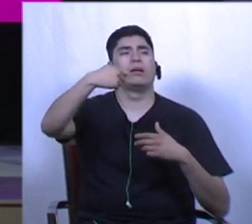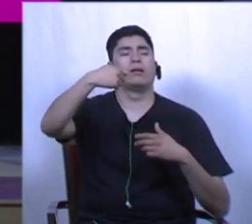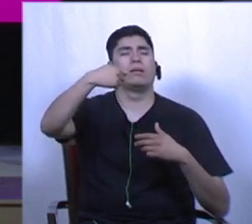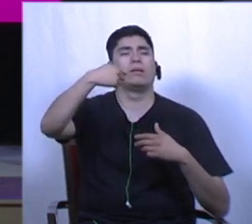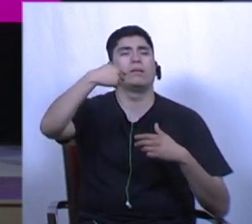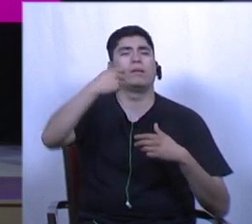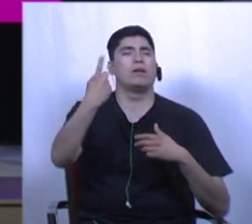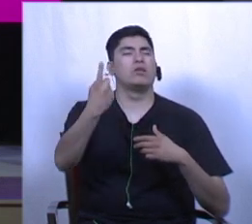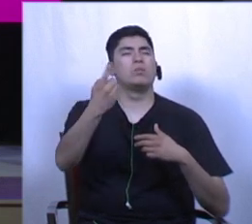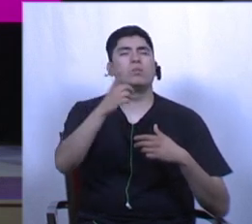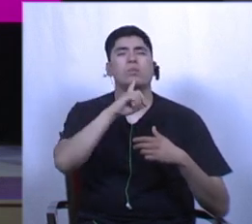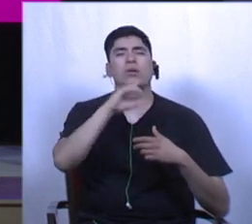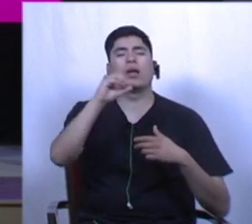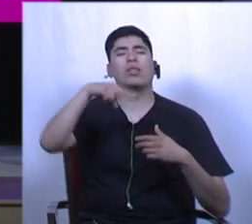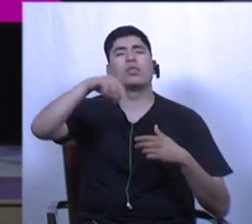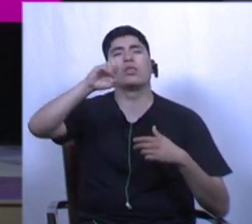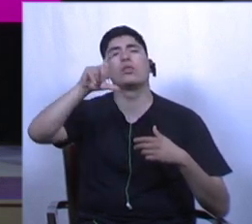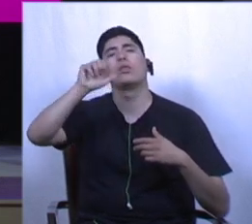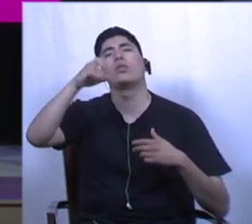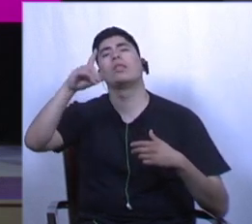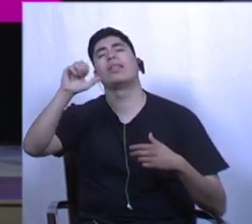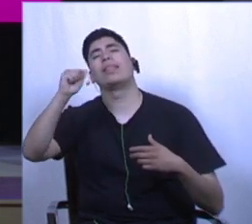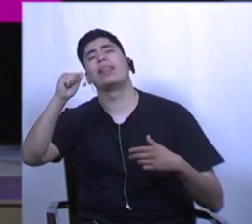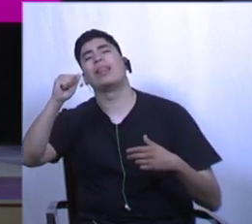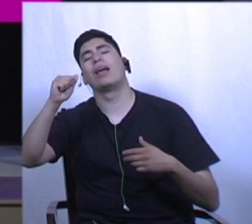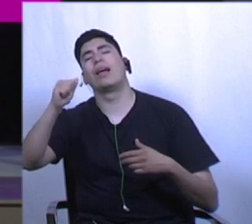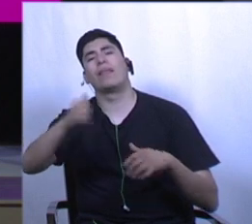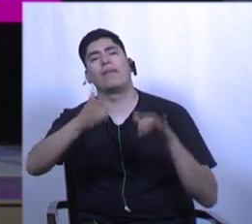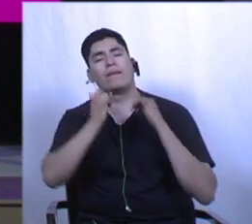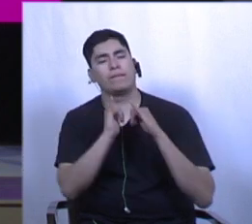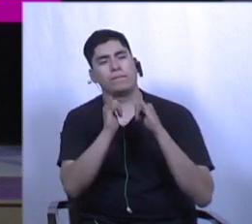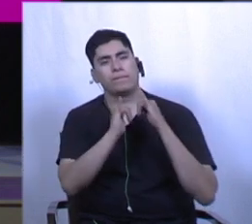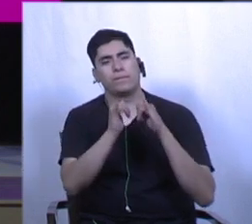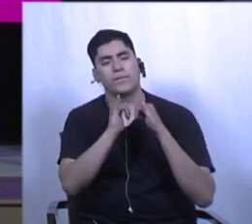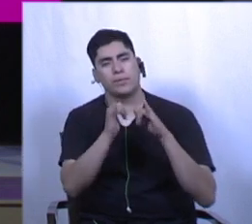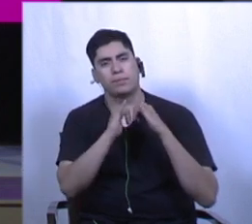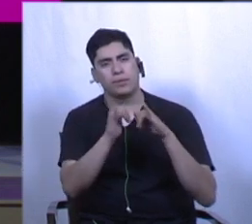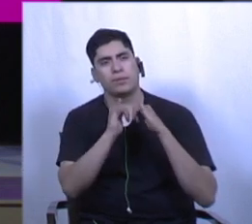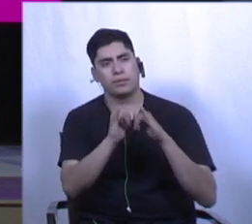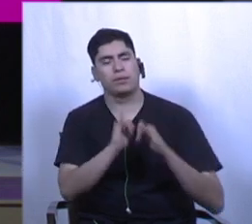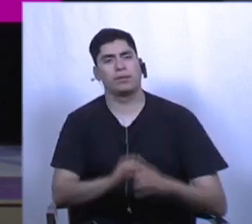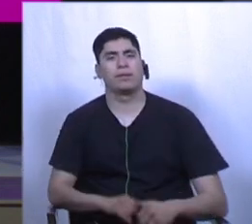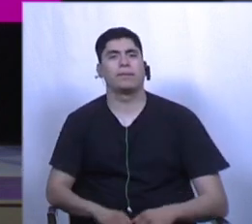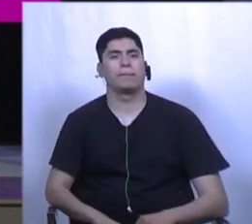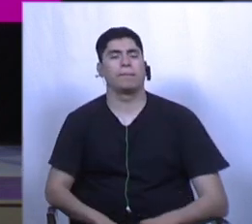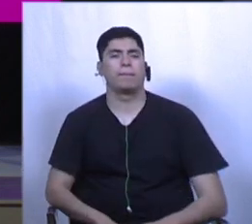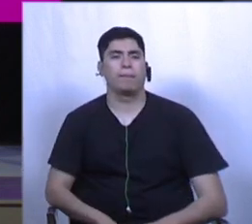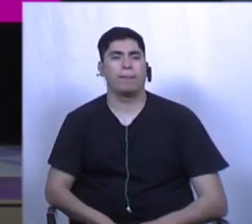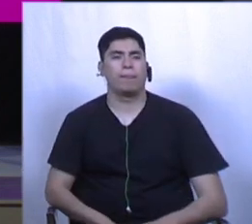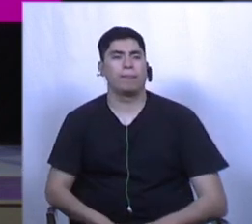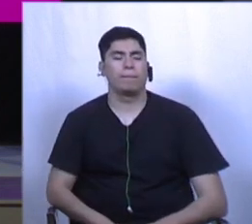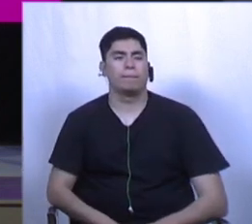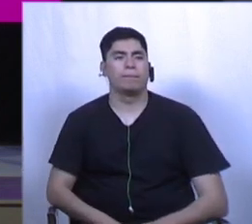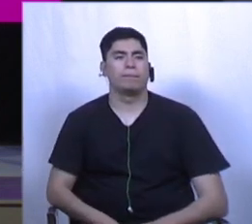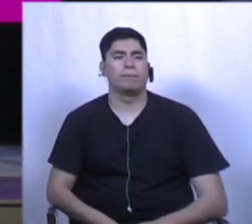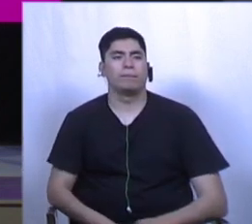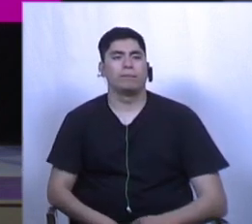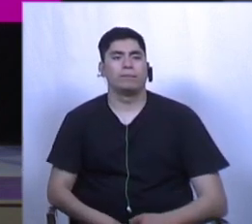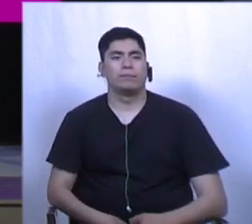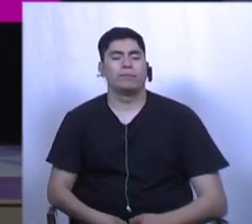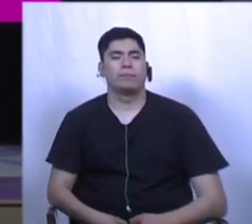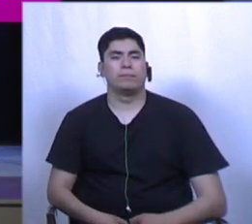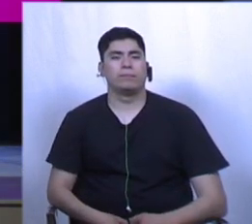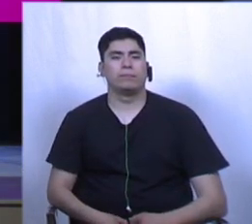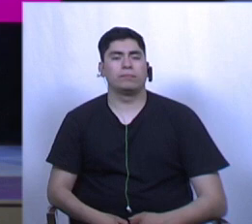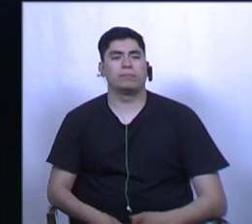1 tonelada de DVDs de información para almacenar. Por lo tanto, si pensamos que todos los